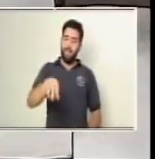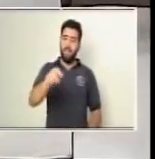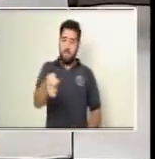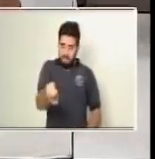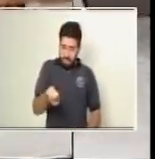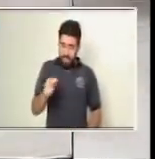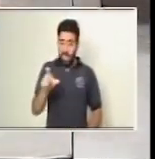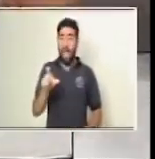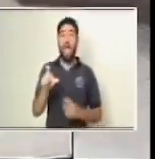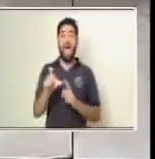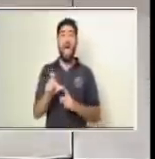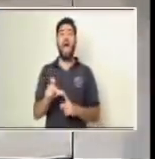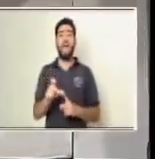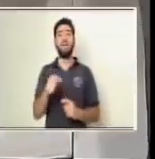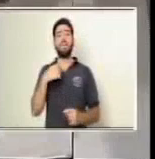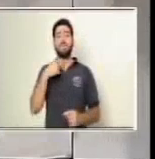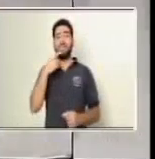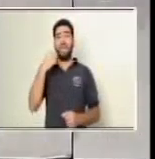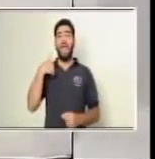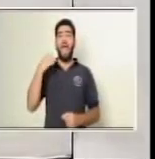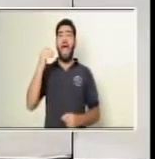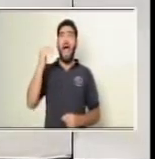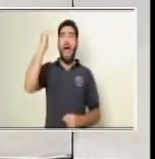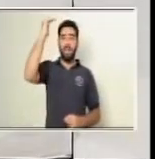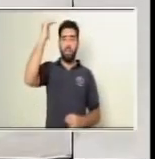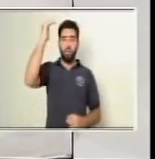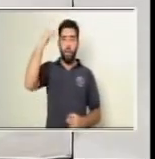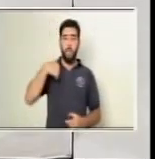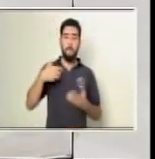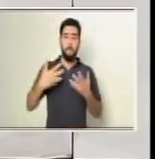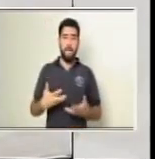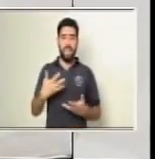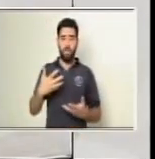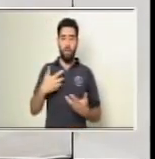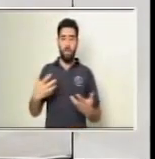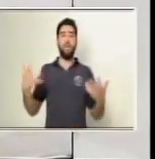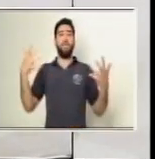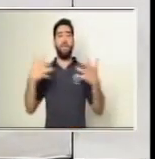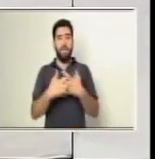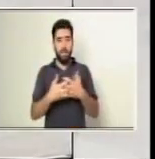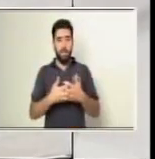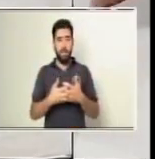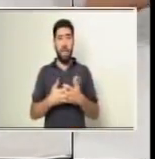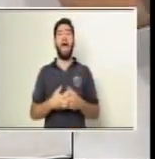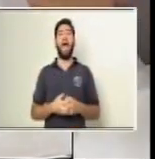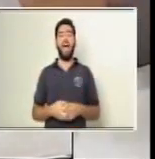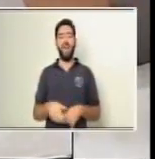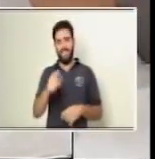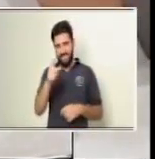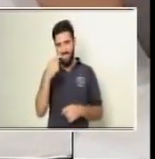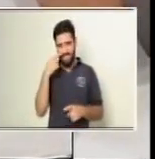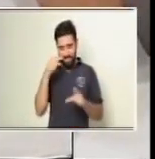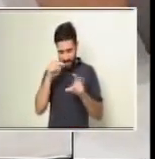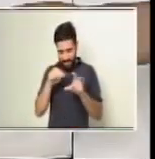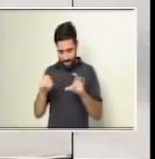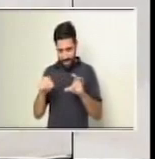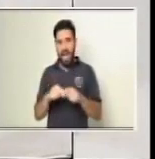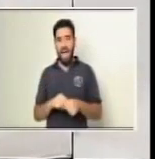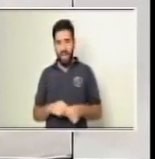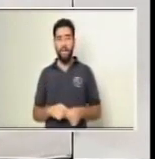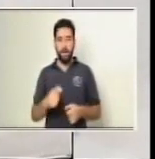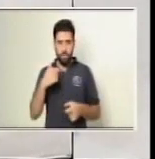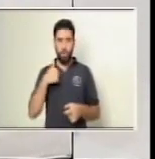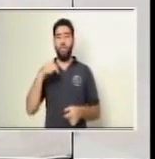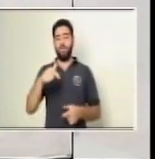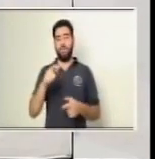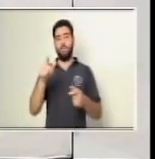altura y la masa para una persona. Los valores que se encuentran aquí, quiero ser